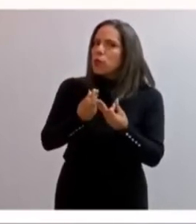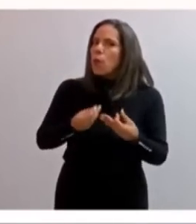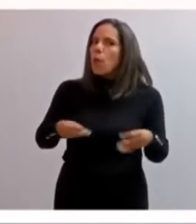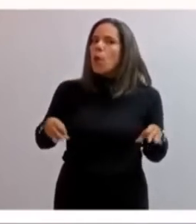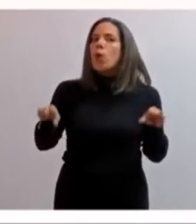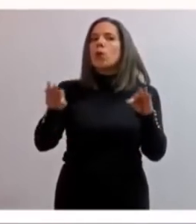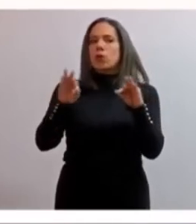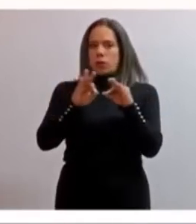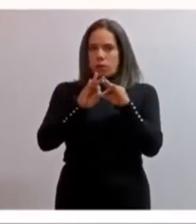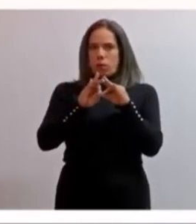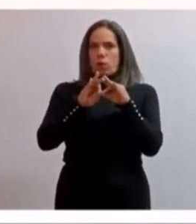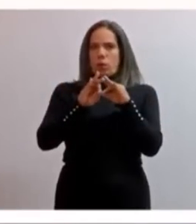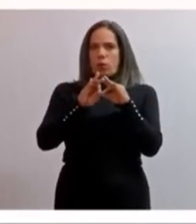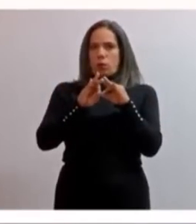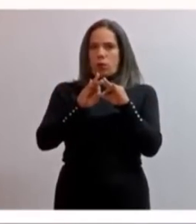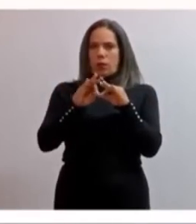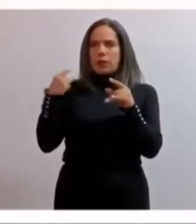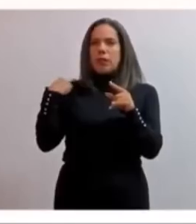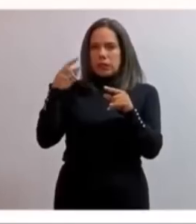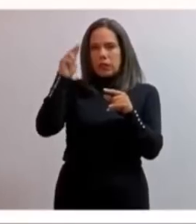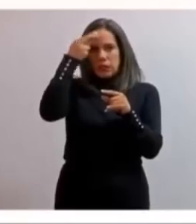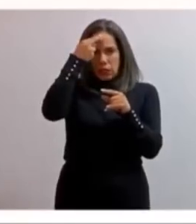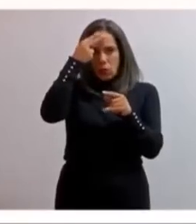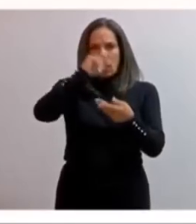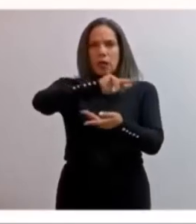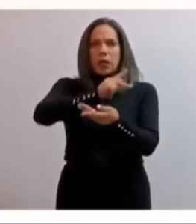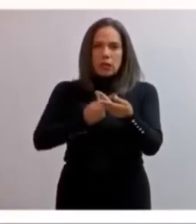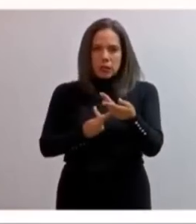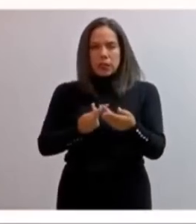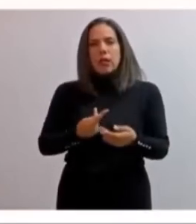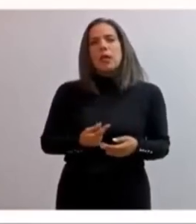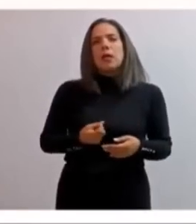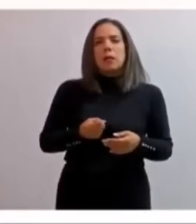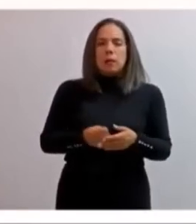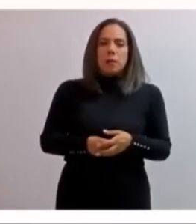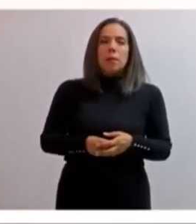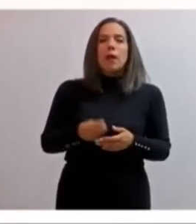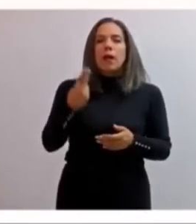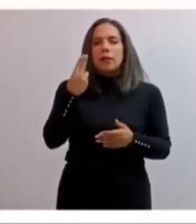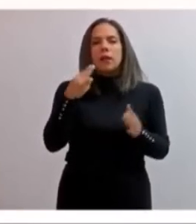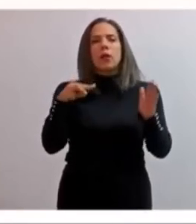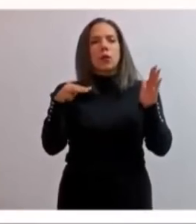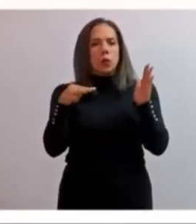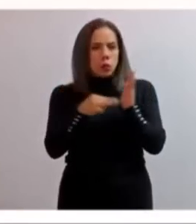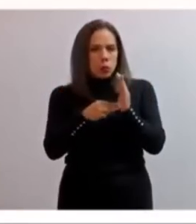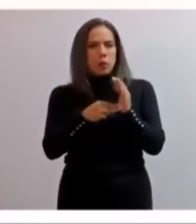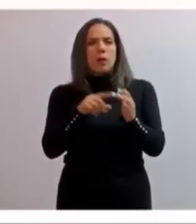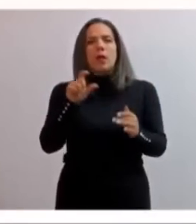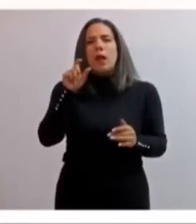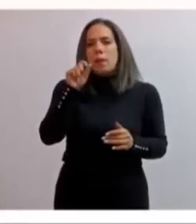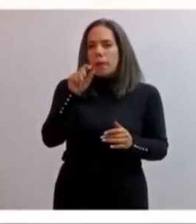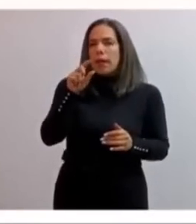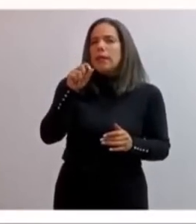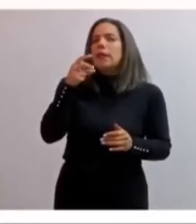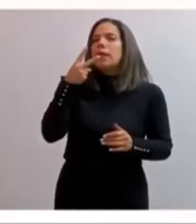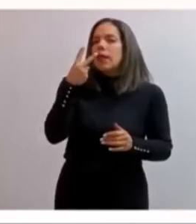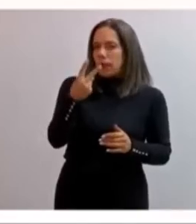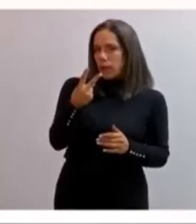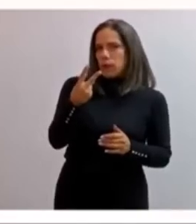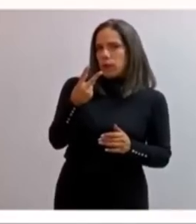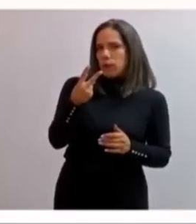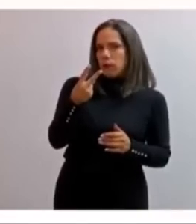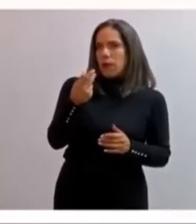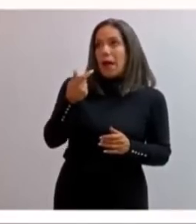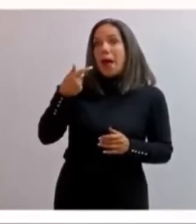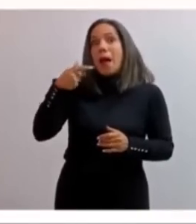formalmente es el plan de estudios 2022, pero en la realidad lo que estamos pensando es que lo que se haga